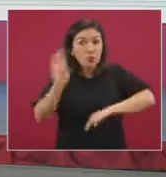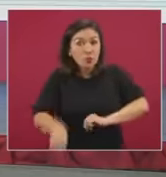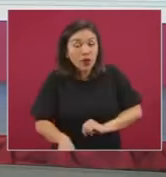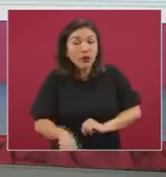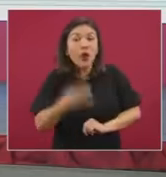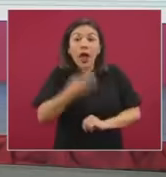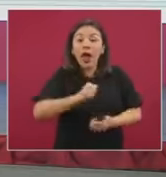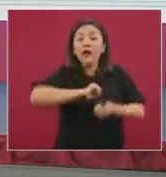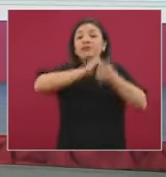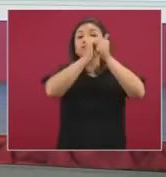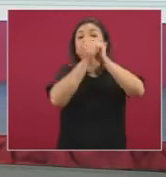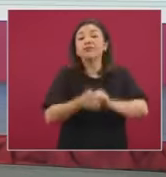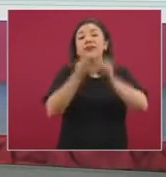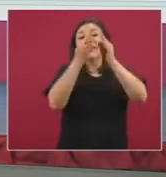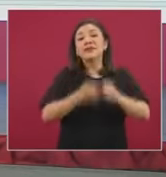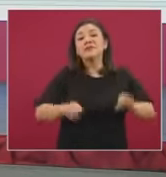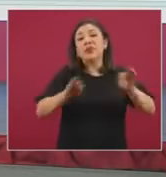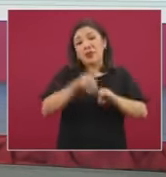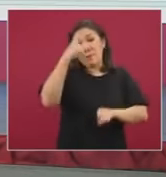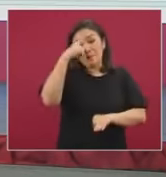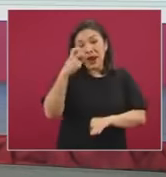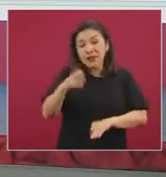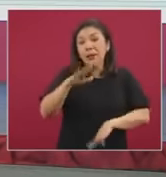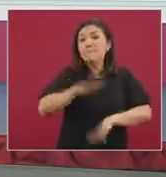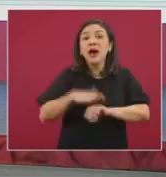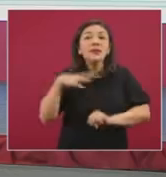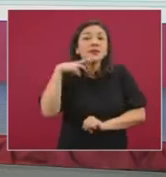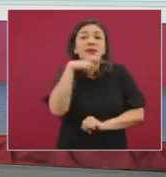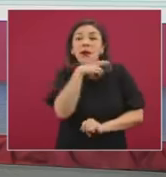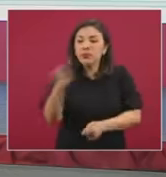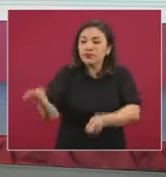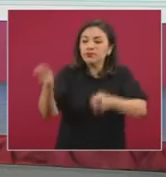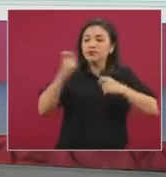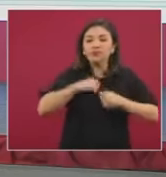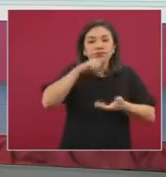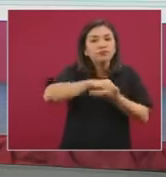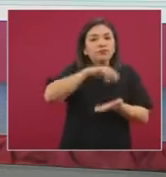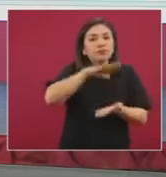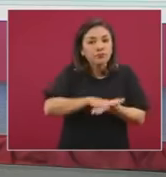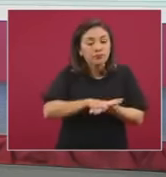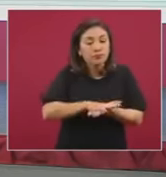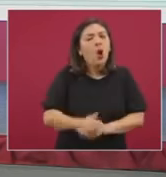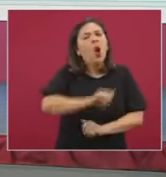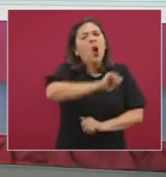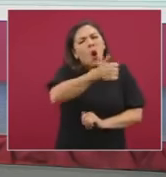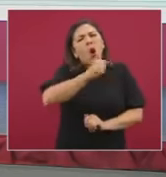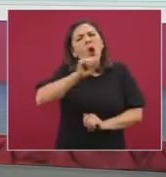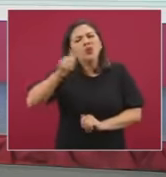se convierte en el instrumento de mayor velocidad que llega a registrarse. El resto